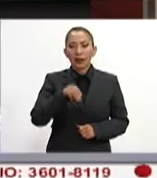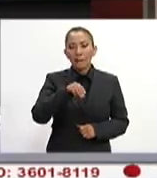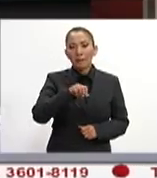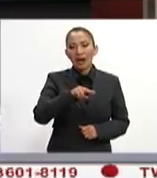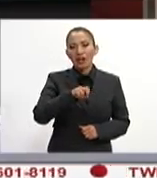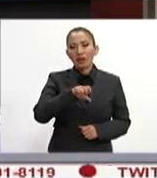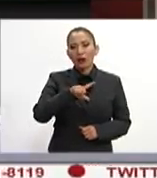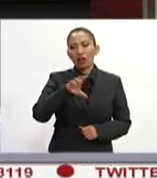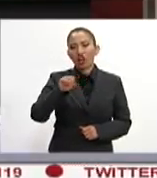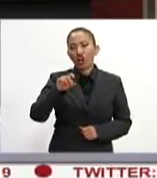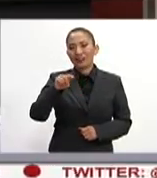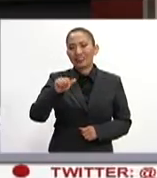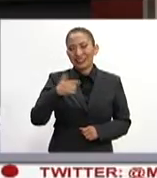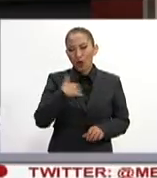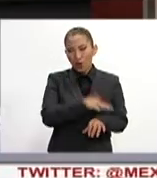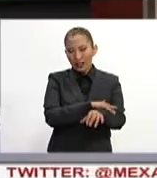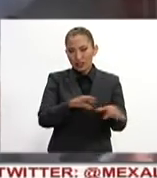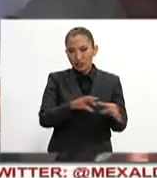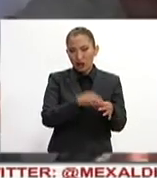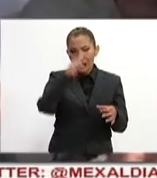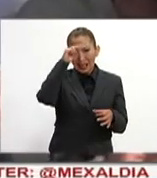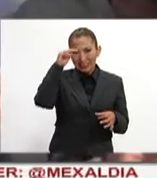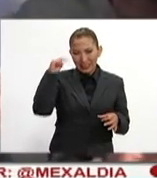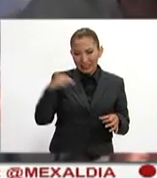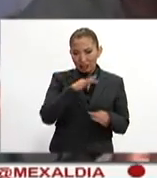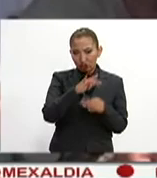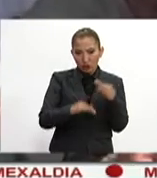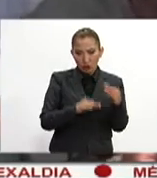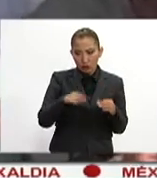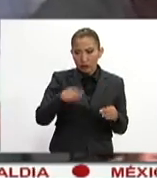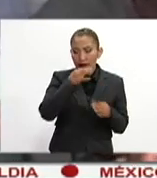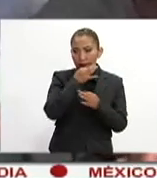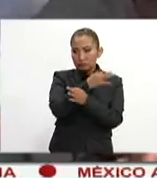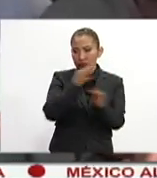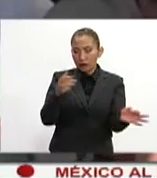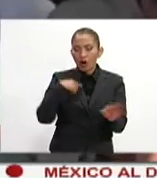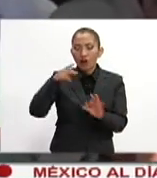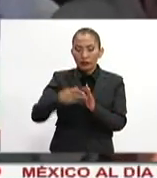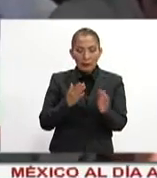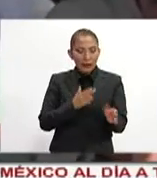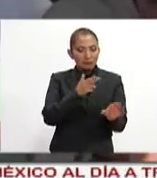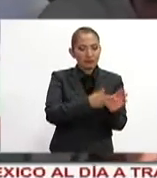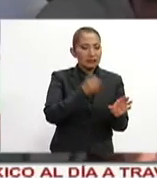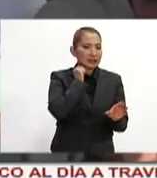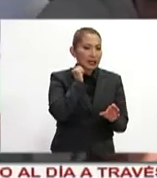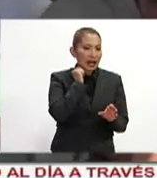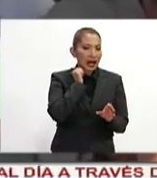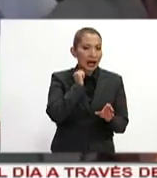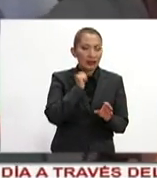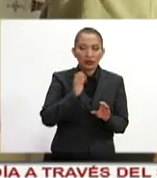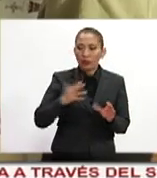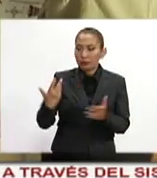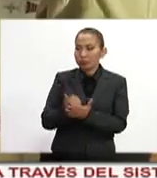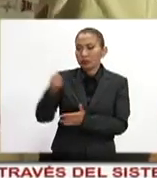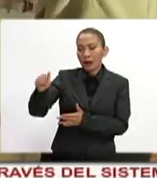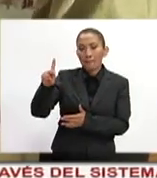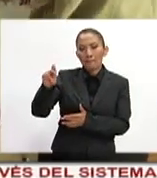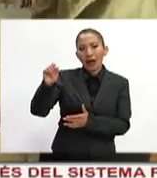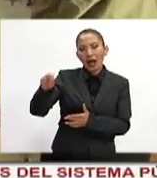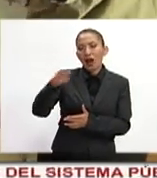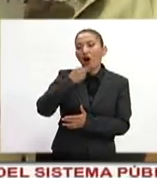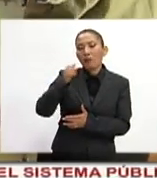Manuel Cota, de la coalición Nayarit de Todos, anunció que se va a reintegrar al Senado de la República tras el triunfo del